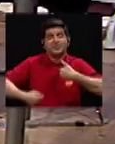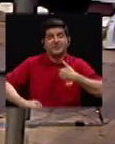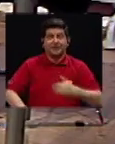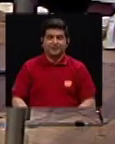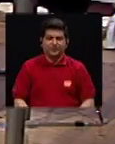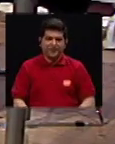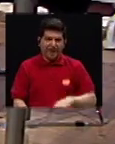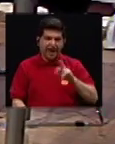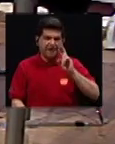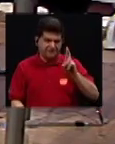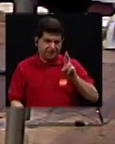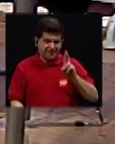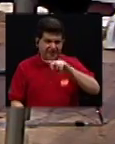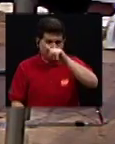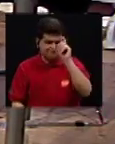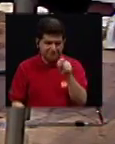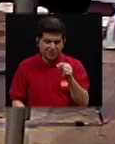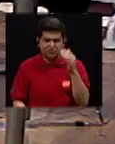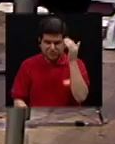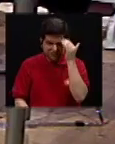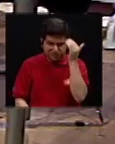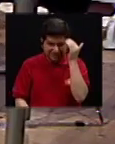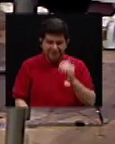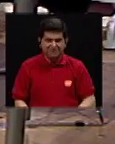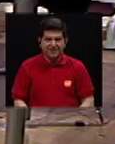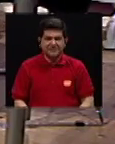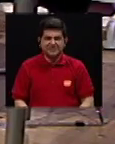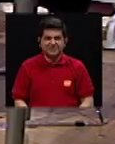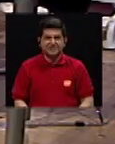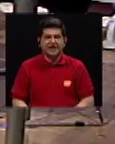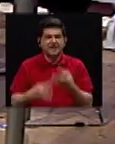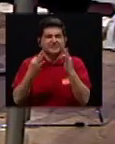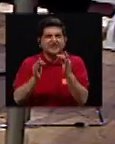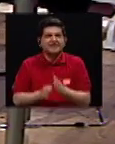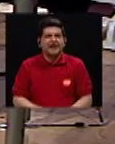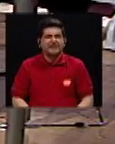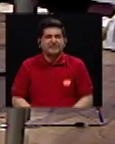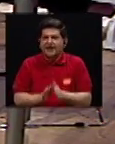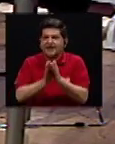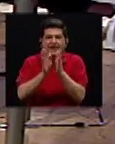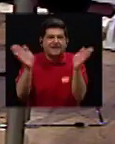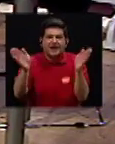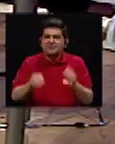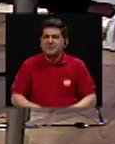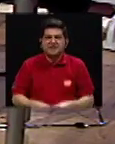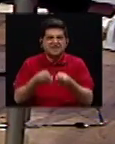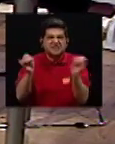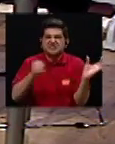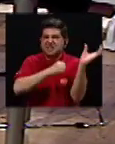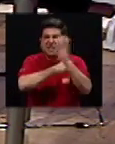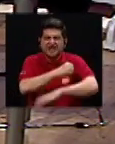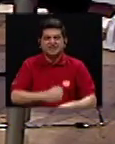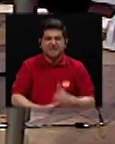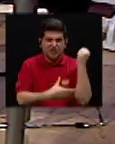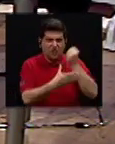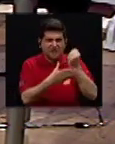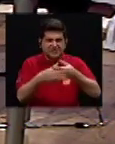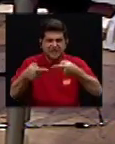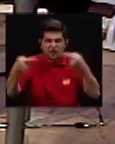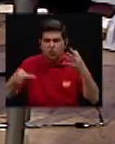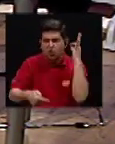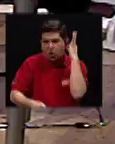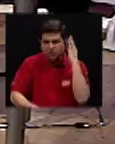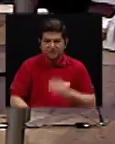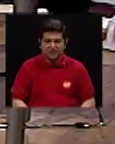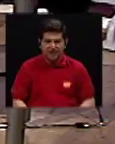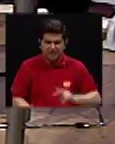hay es conocido que hay una una generalizada impunidad en en los casos de los asesinatos de mujeres Eso